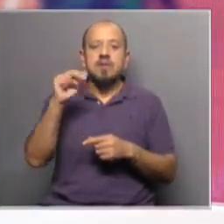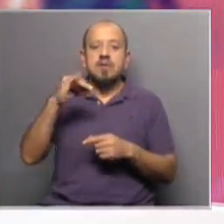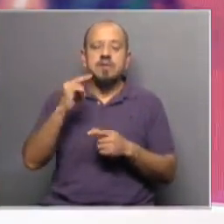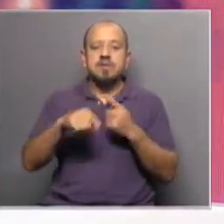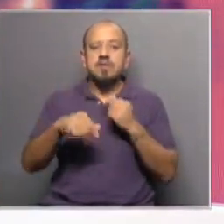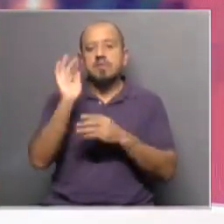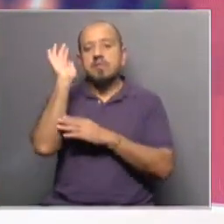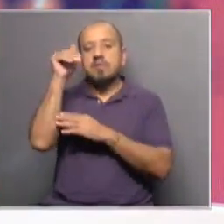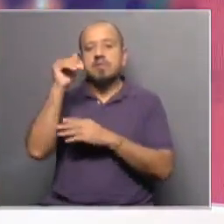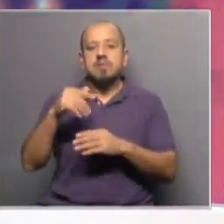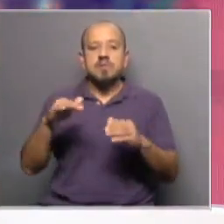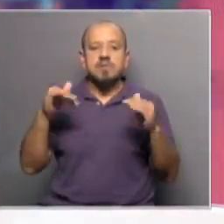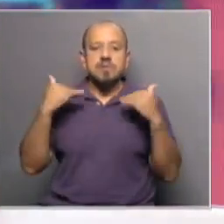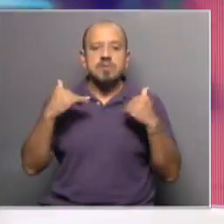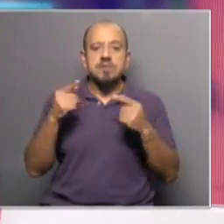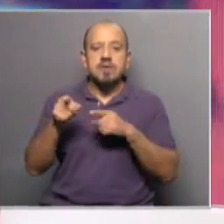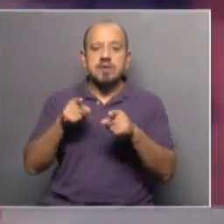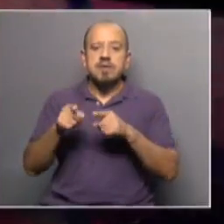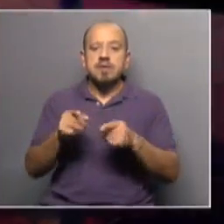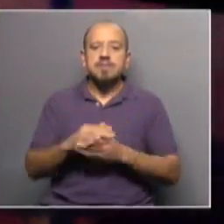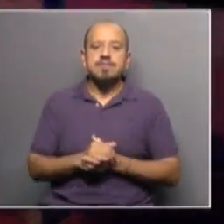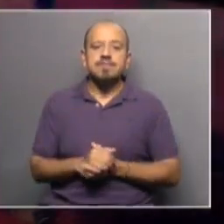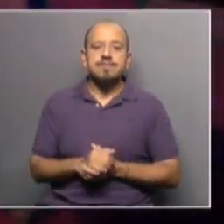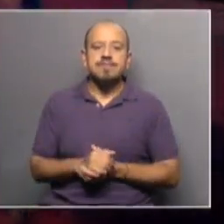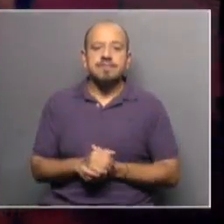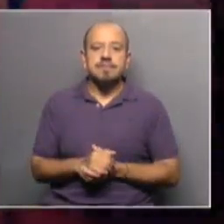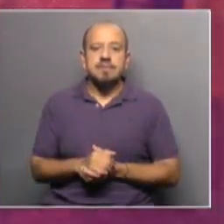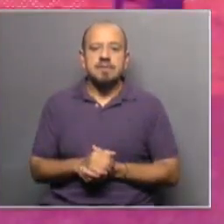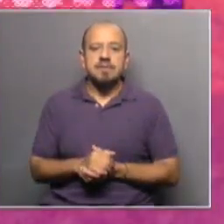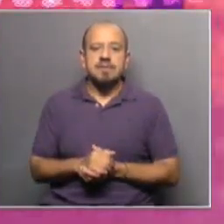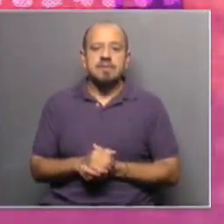basquetbolista, preparadora física y también entrenadora.